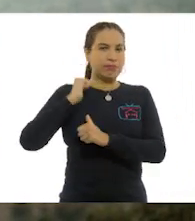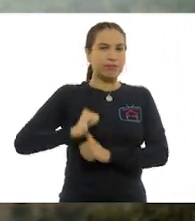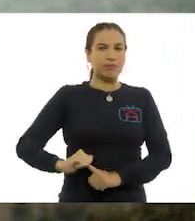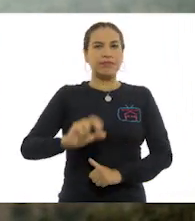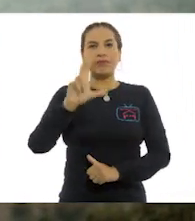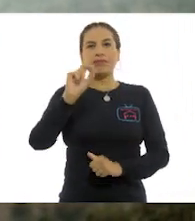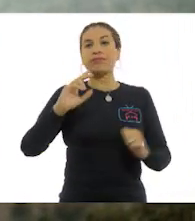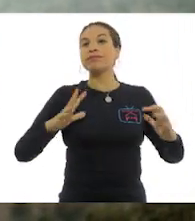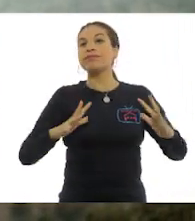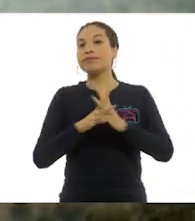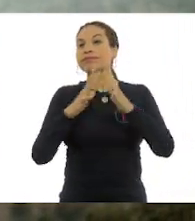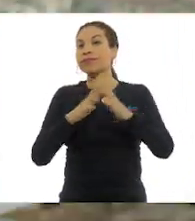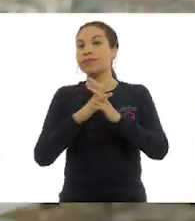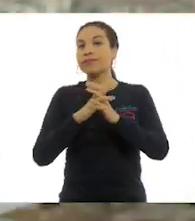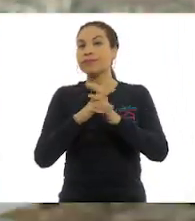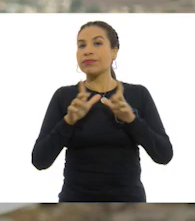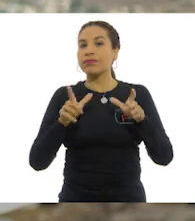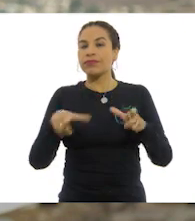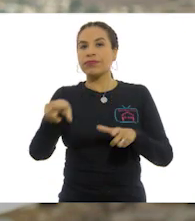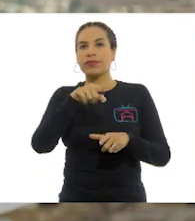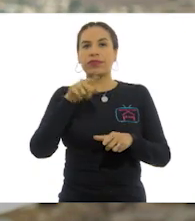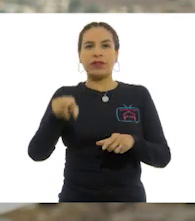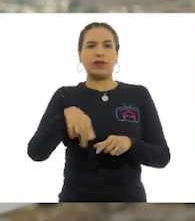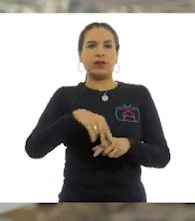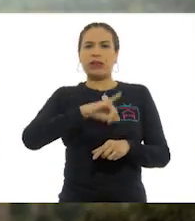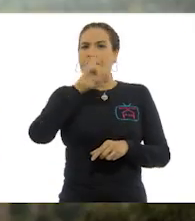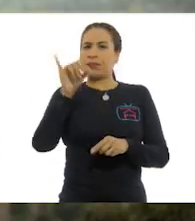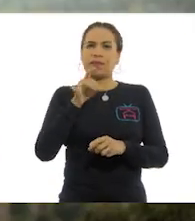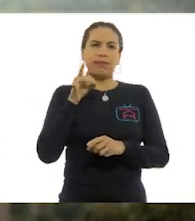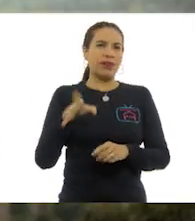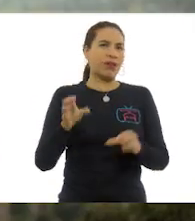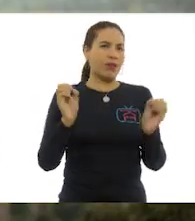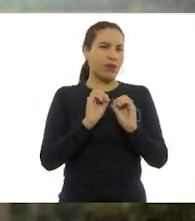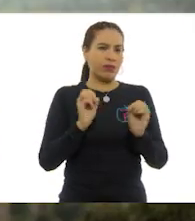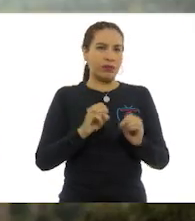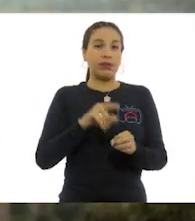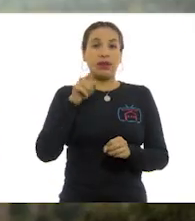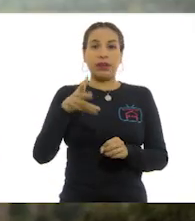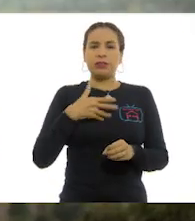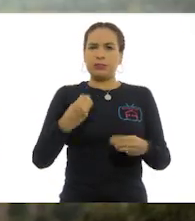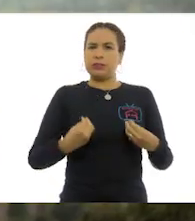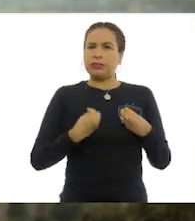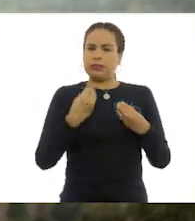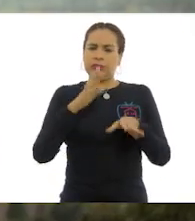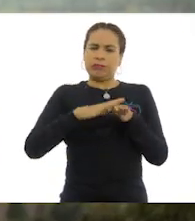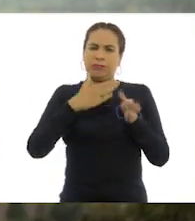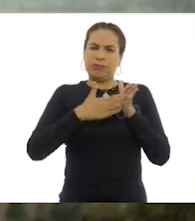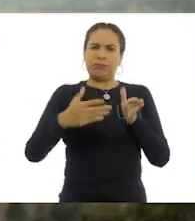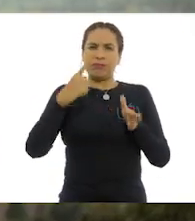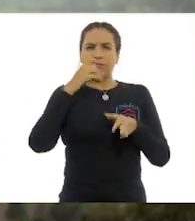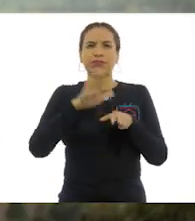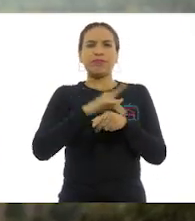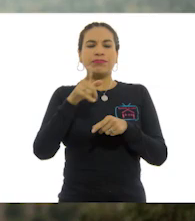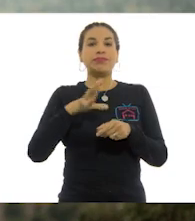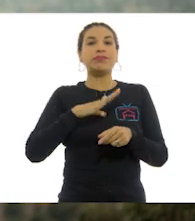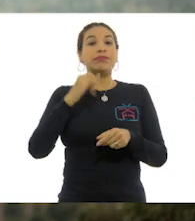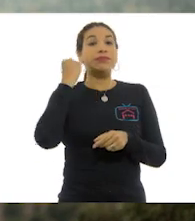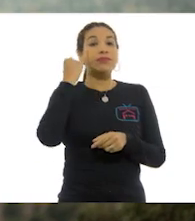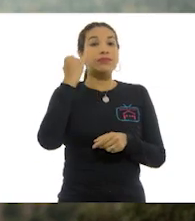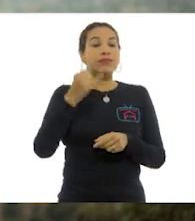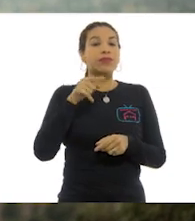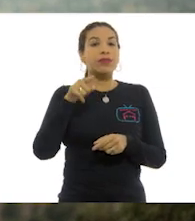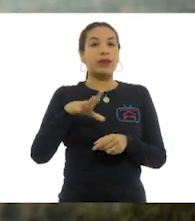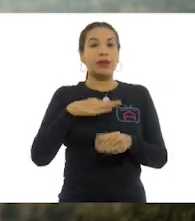de 30 batallas y se dice que nunca fue vencido. Él tuvo una vida muy azarosa, porque figúrense que